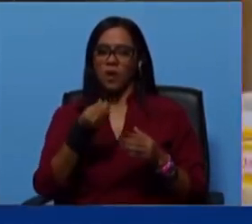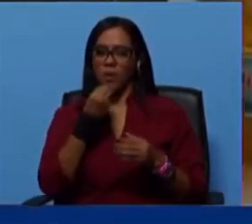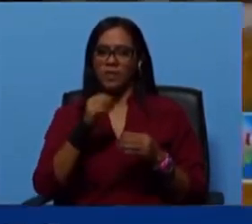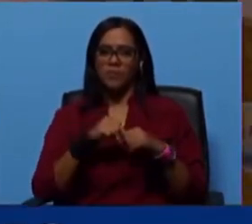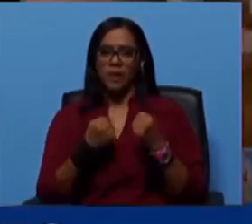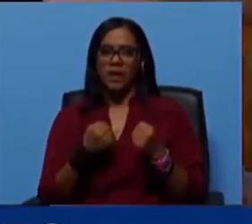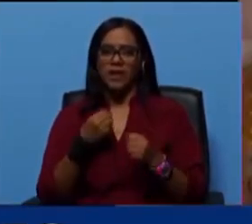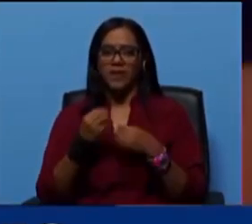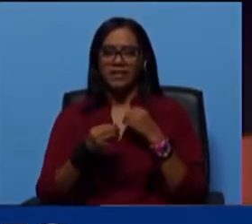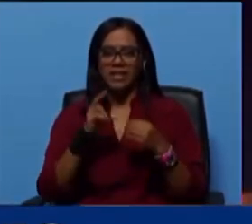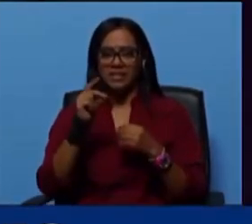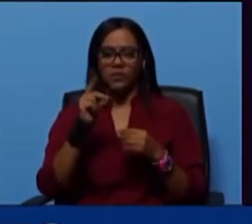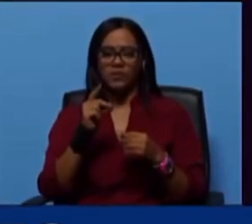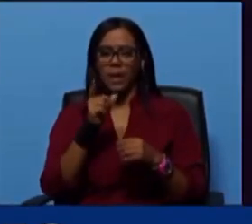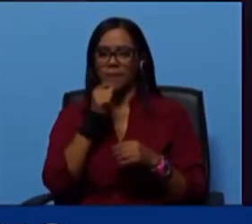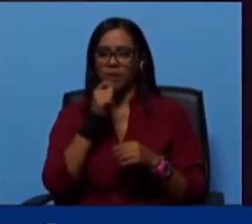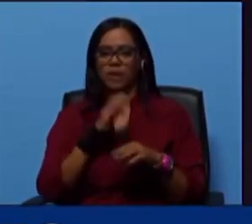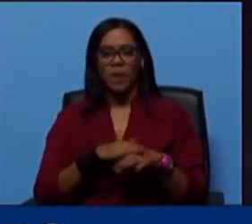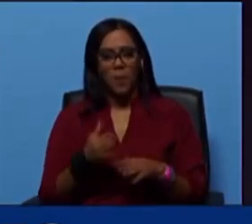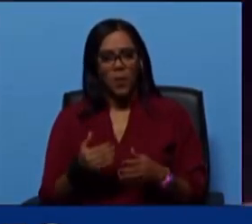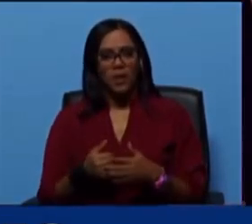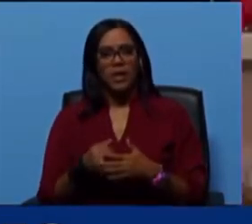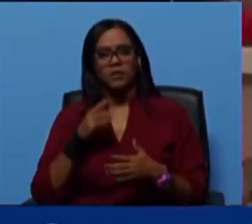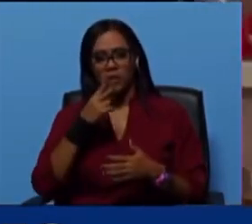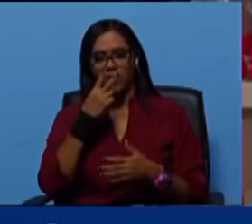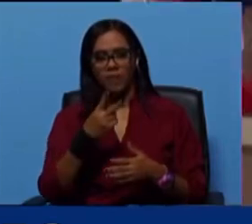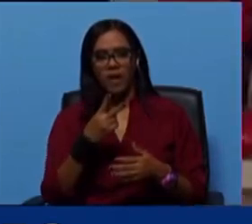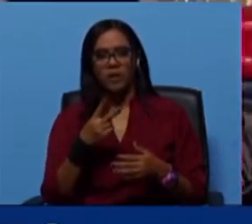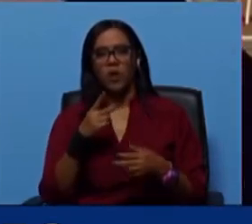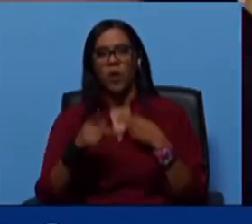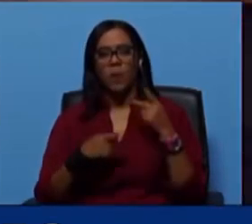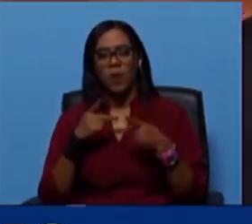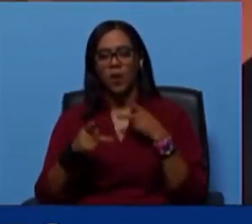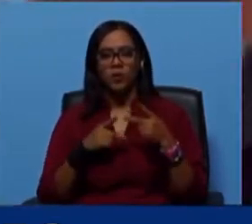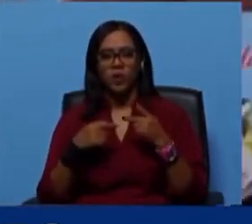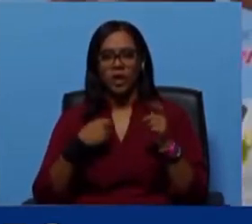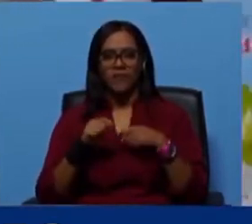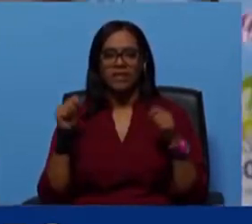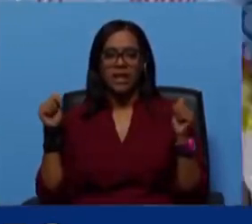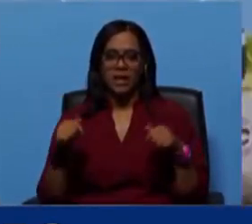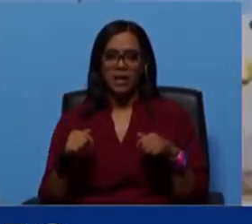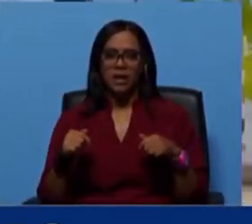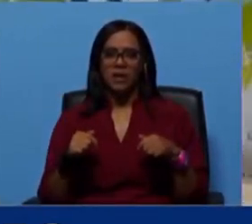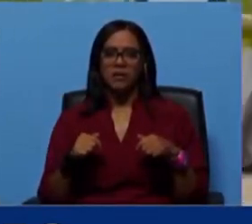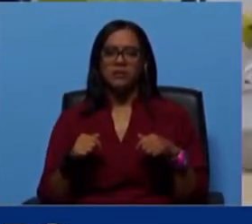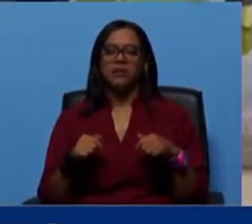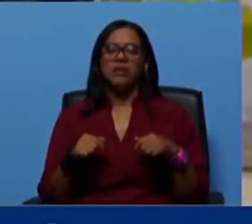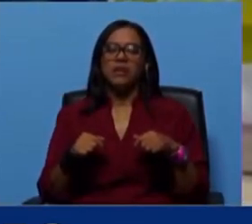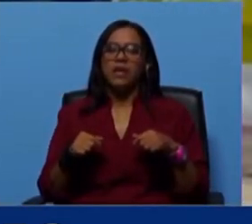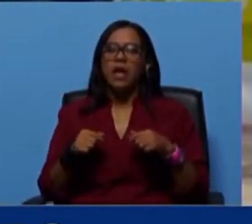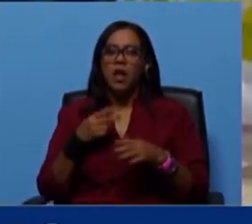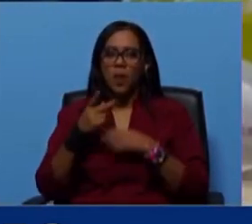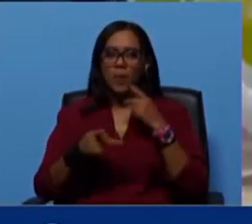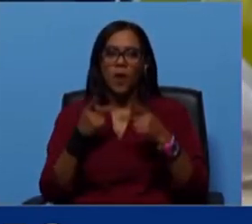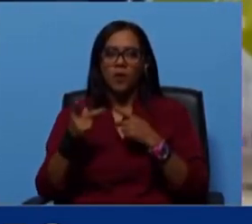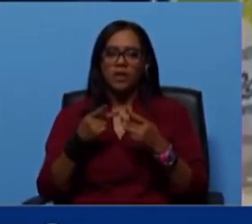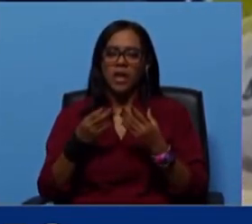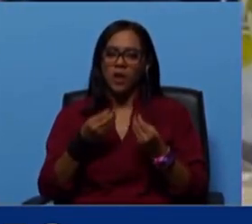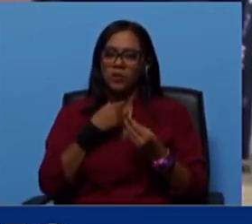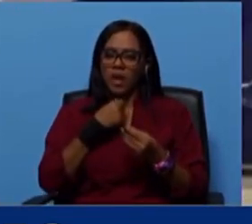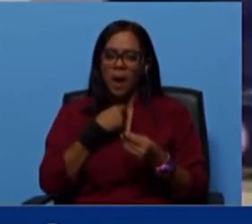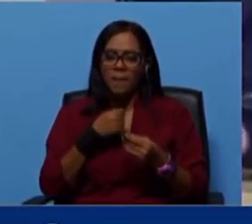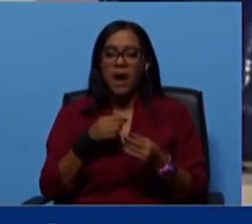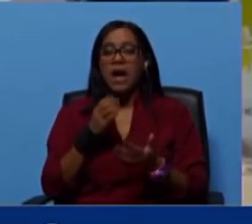hacer la segunda pregunta, porque estoy viendo los productos que venden acá en la bodega, y hay un producto que a la gente le gusta mucho y que la